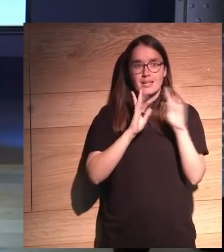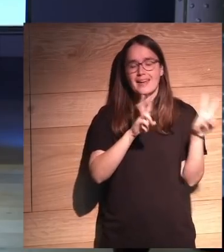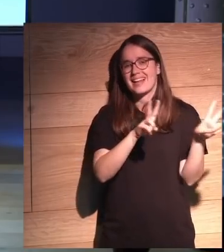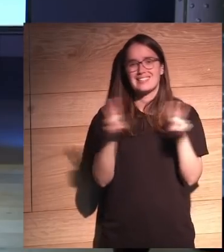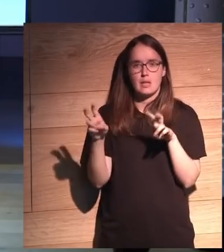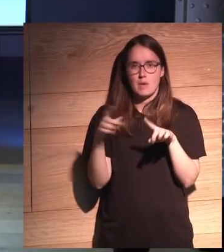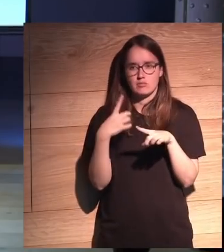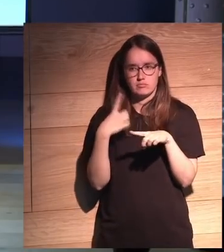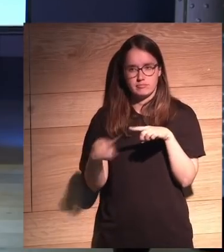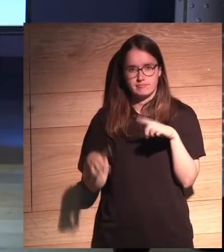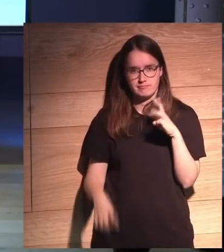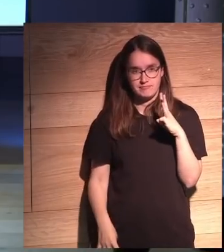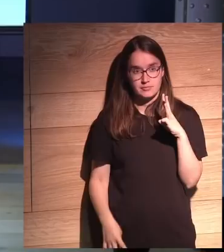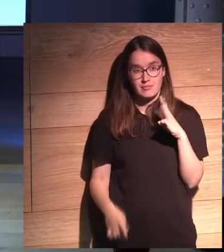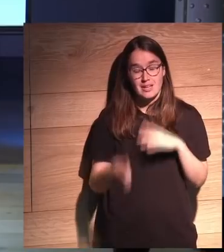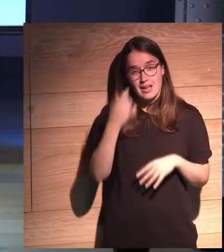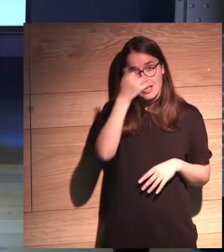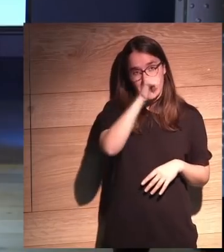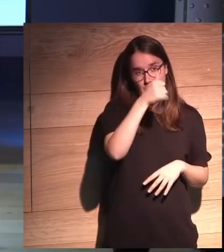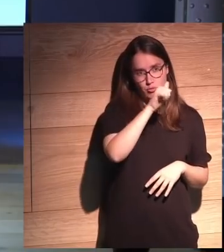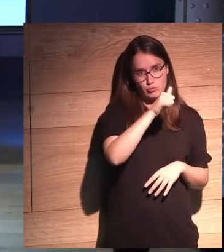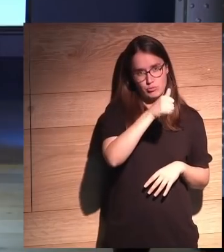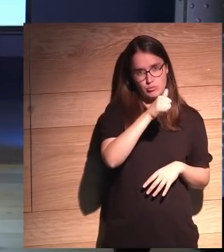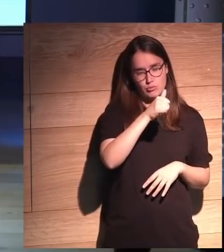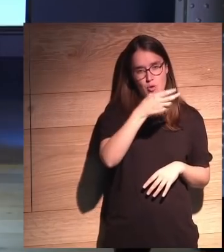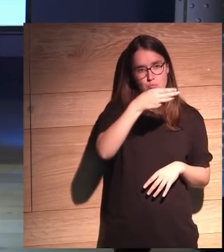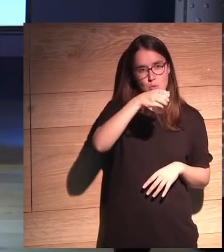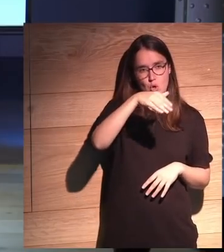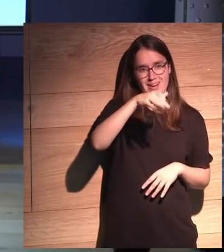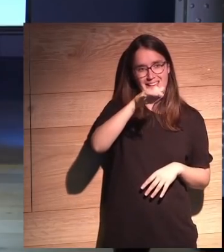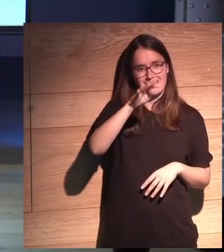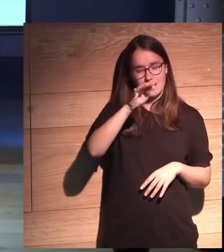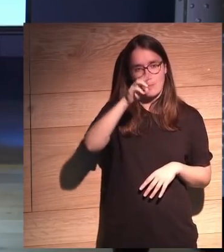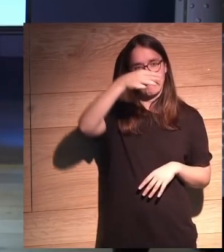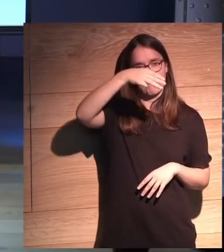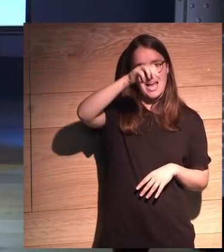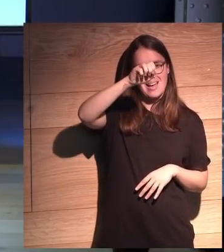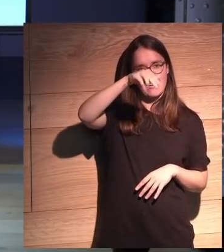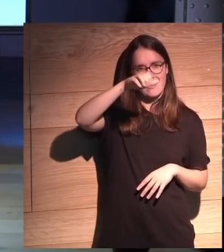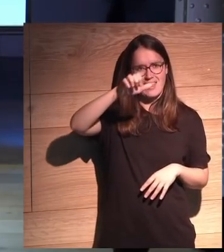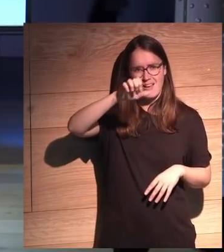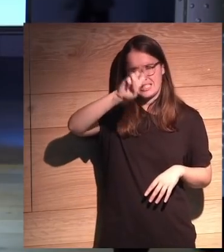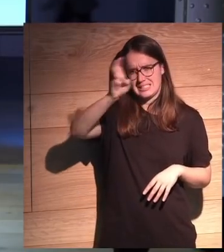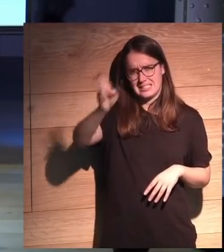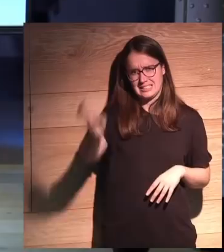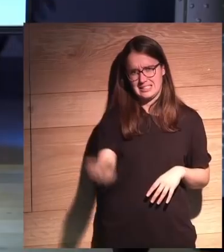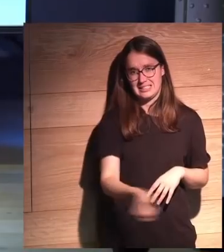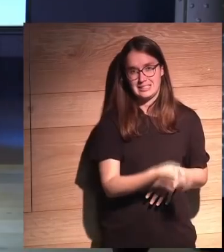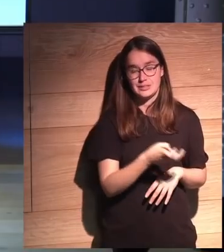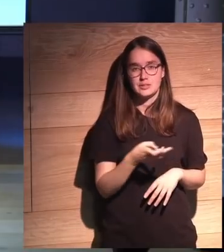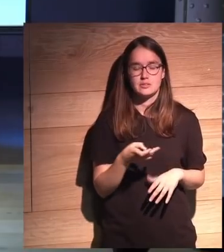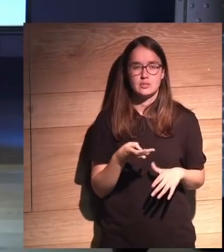temática, mientras que ellos, Renoir, Monet, Manet, Degas, Toulouse-Lautrec,